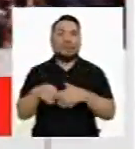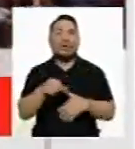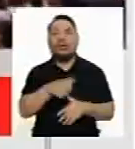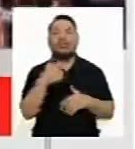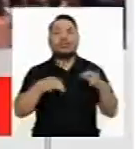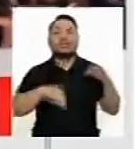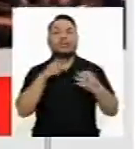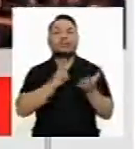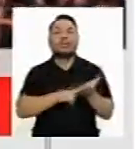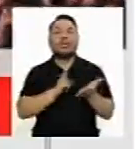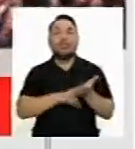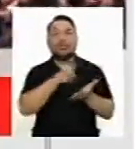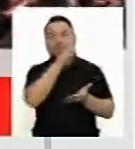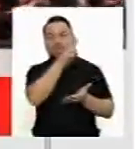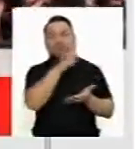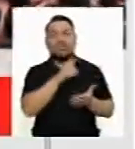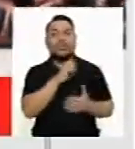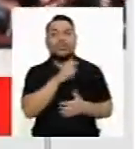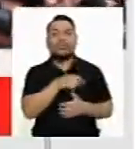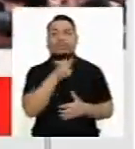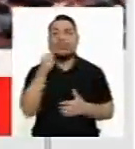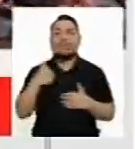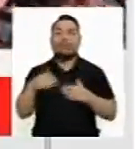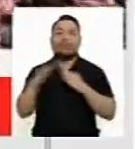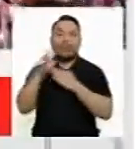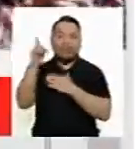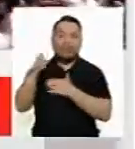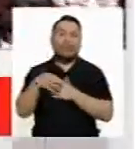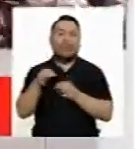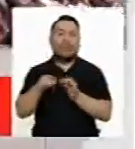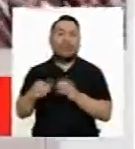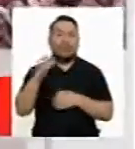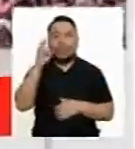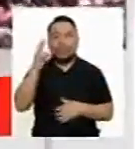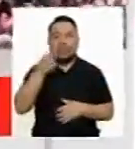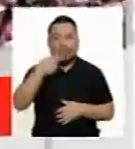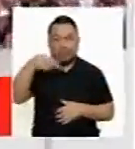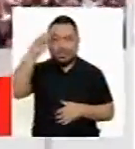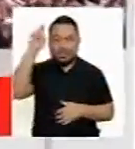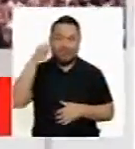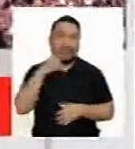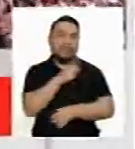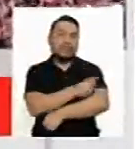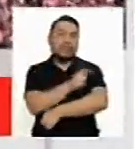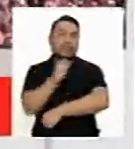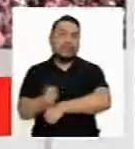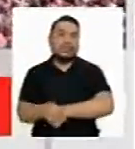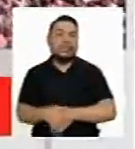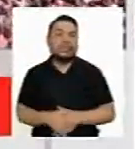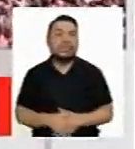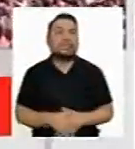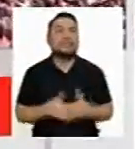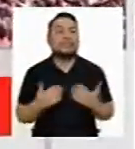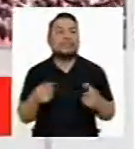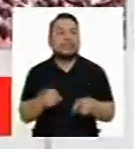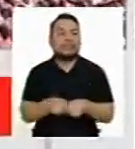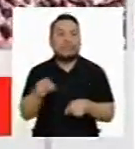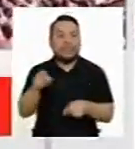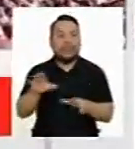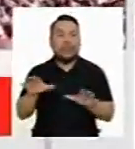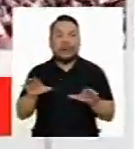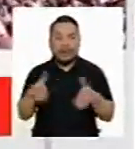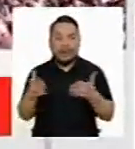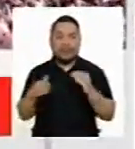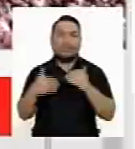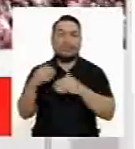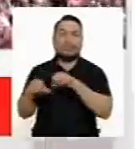Segura, en el Teatro Municipal, también en provincias, en Cusco, en Huánuco, en Tacna. Es que realmente hay un